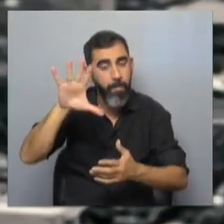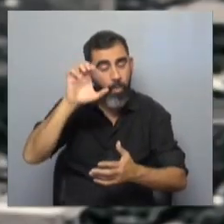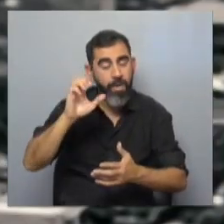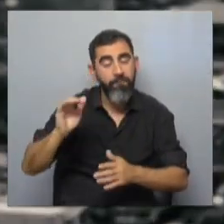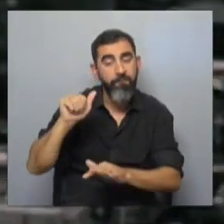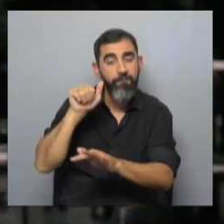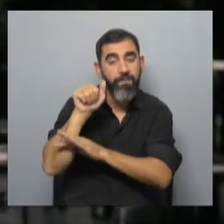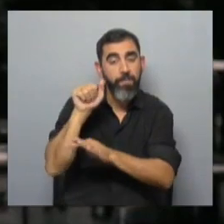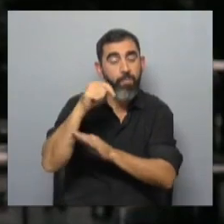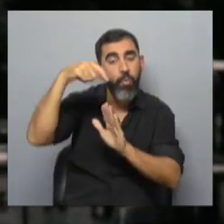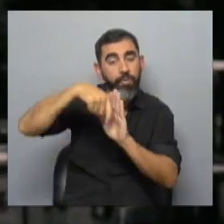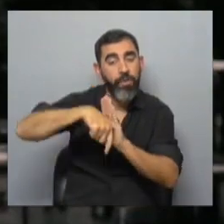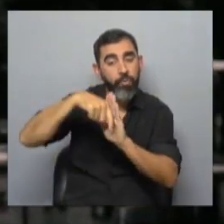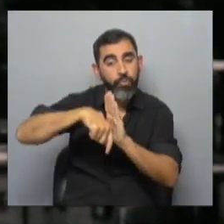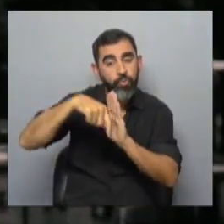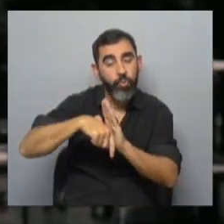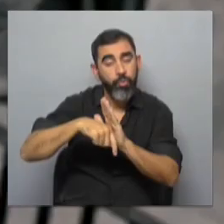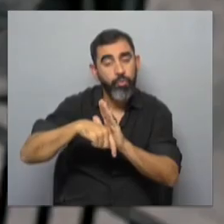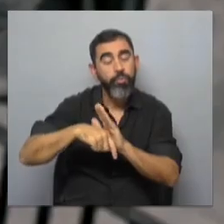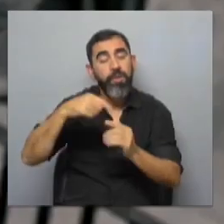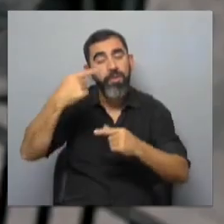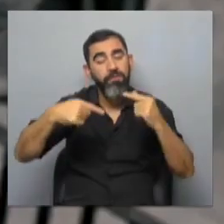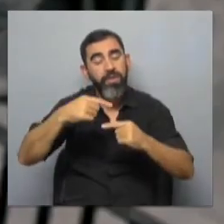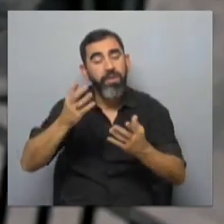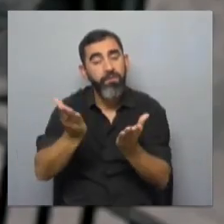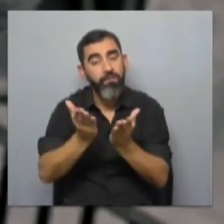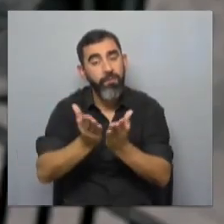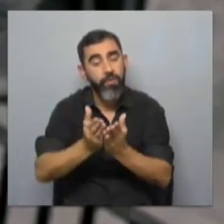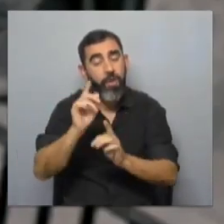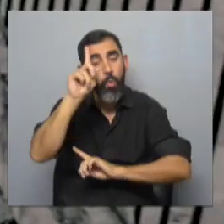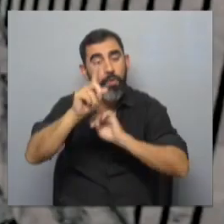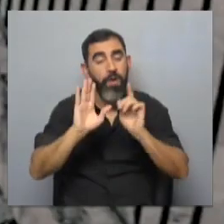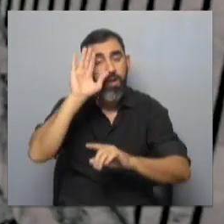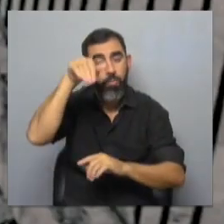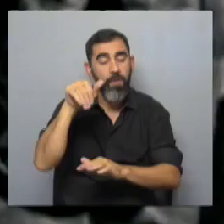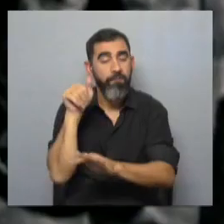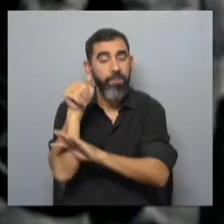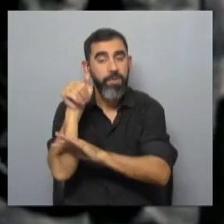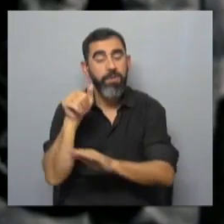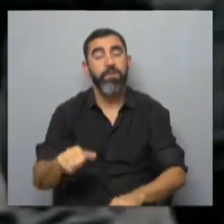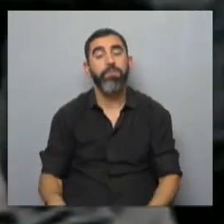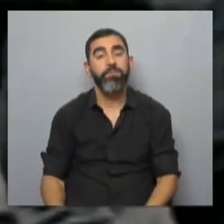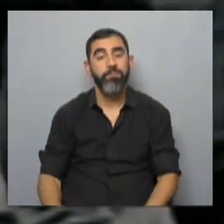del Sur del Centro de Estudios Interdisciplinarios Feministas de la Universidad de la República.